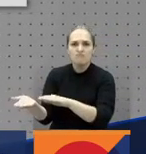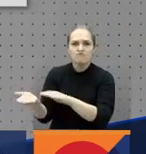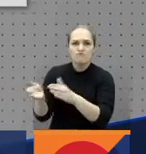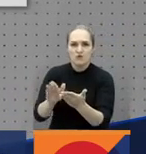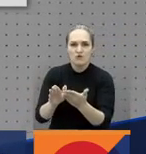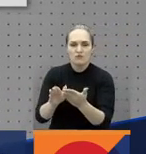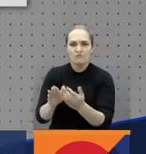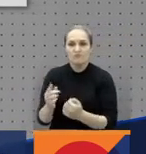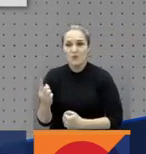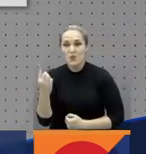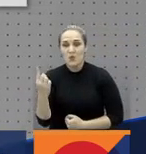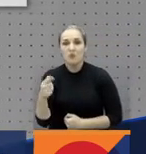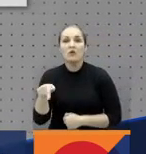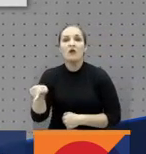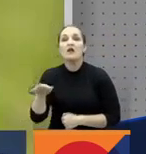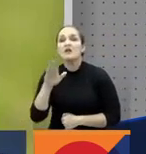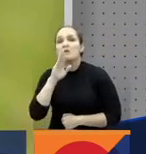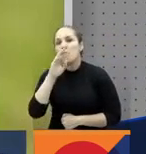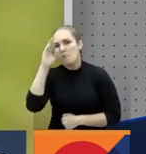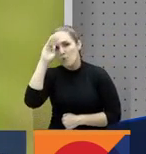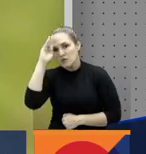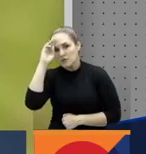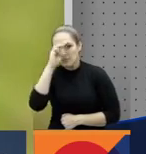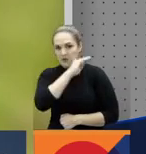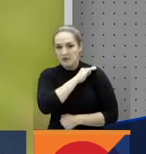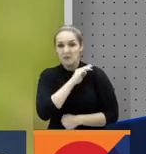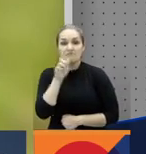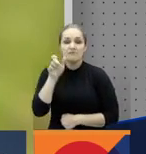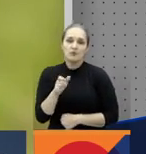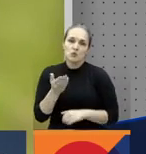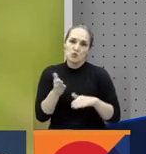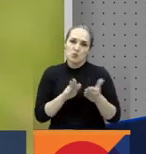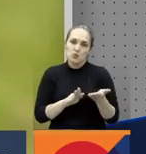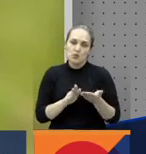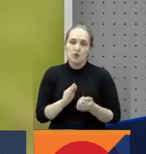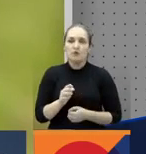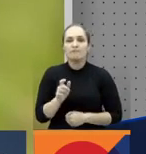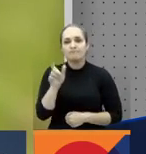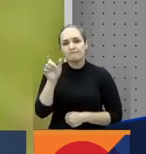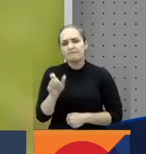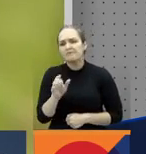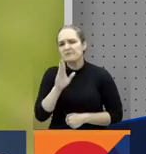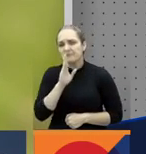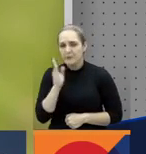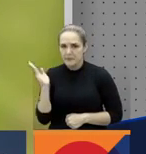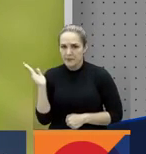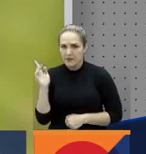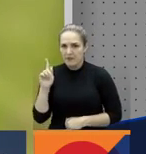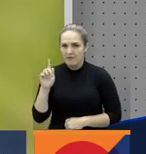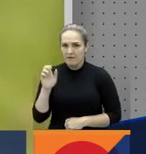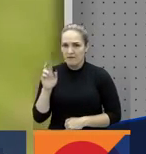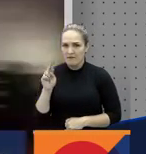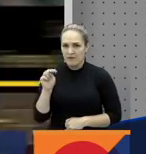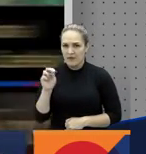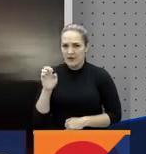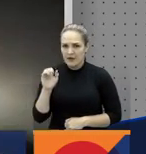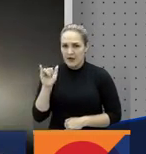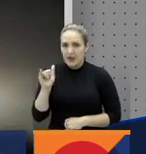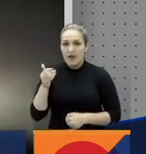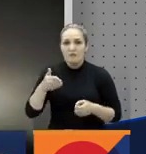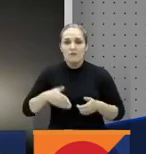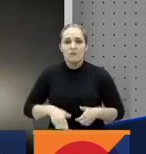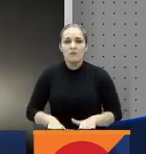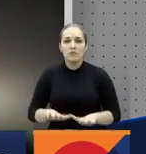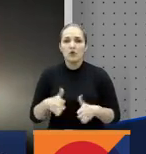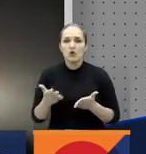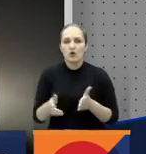patrulla coordinada con la Policía Nacional. El soldado que perdió la vida en medio del ataque es Ferney Darío Santana, oriundo del municipio de Chinquinquirá,